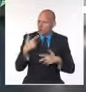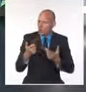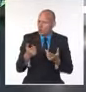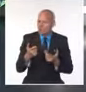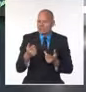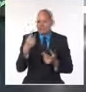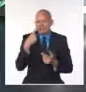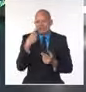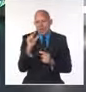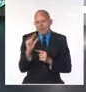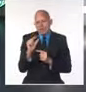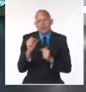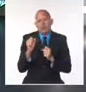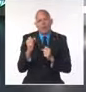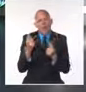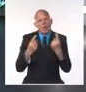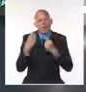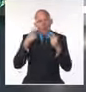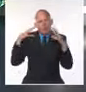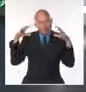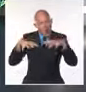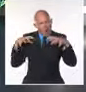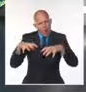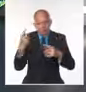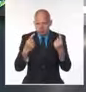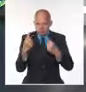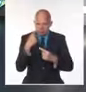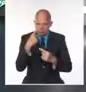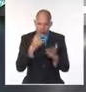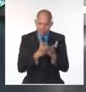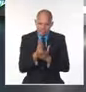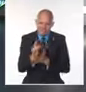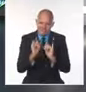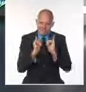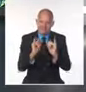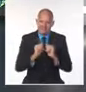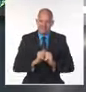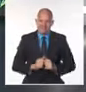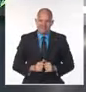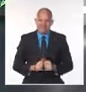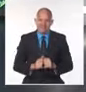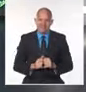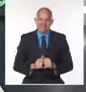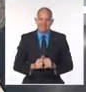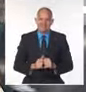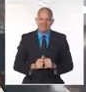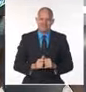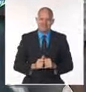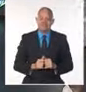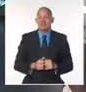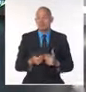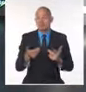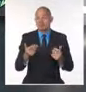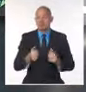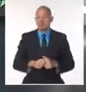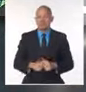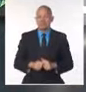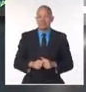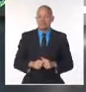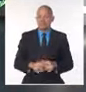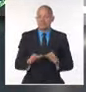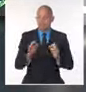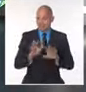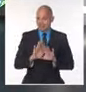en corto periodo de tiempo en algunas localidades adelante entonces doctora con toda la información Sí muchísimas gracias y precisamente estas condiciones